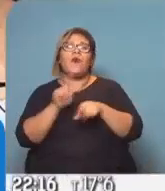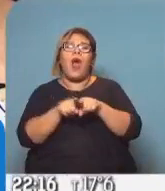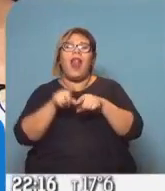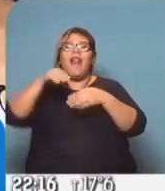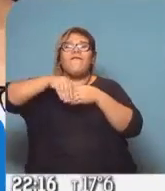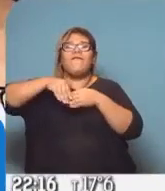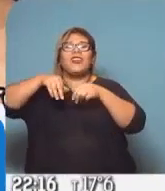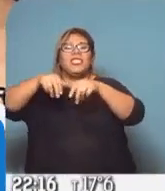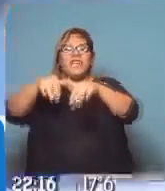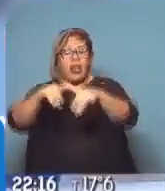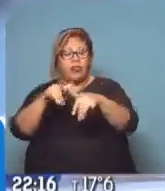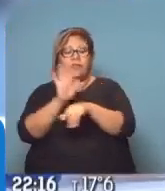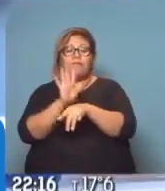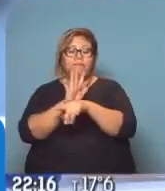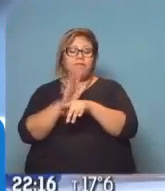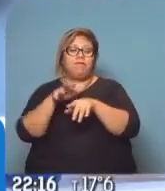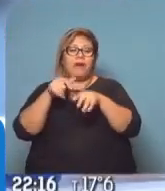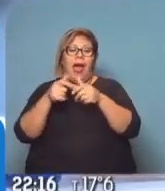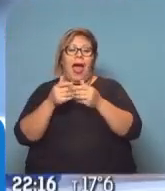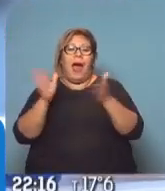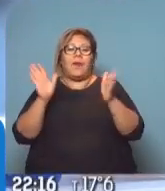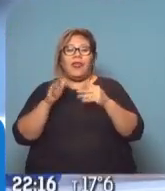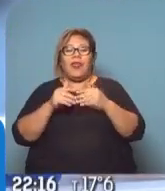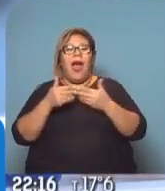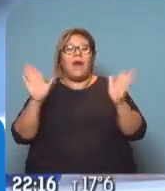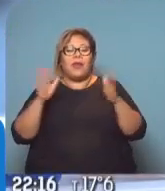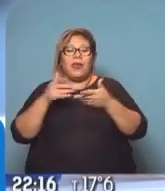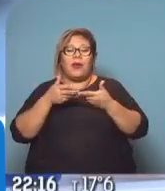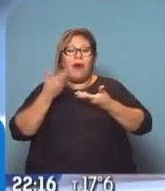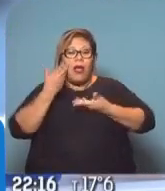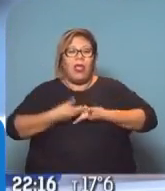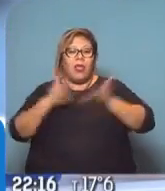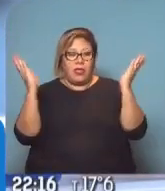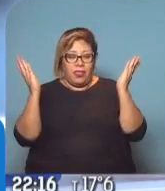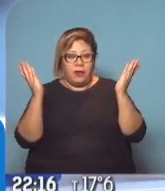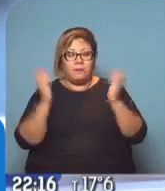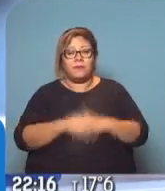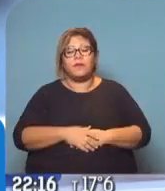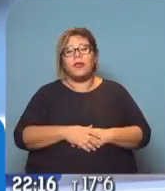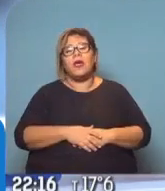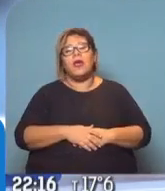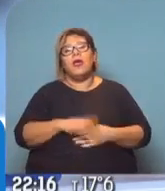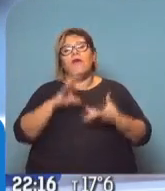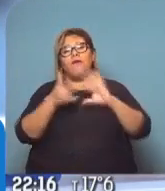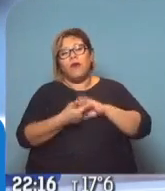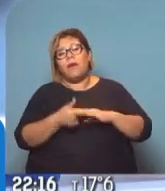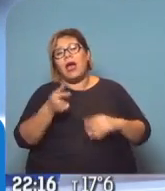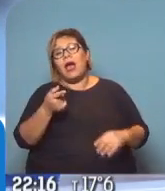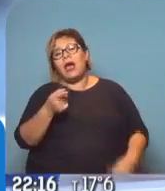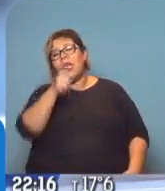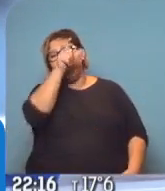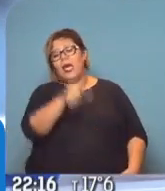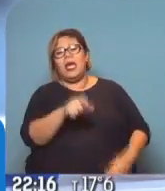despertar una guerra así de información con respecto a ese uso en contra de la detención de Assange, un